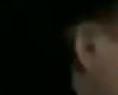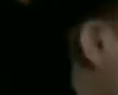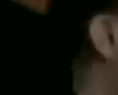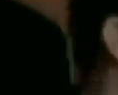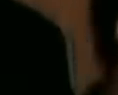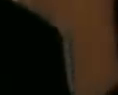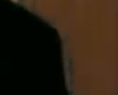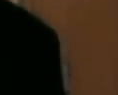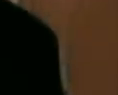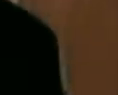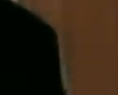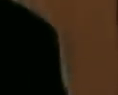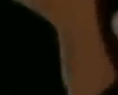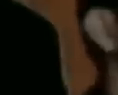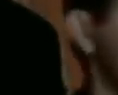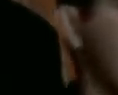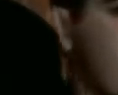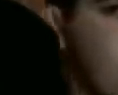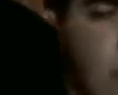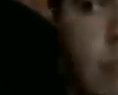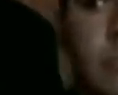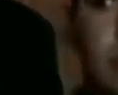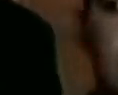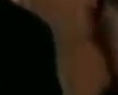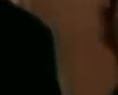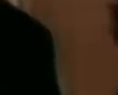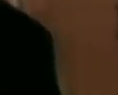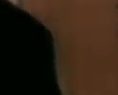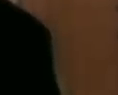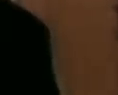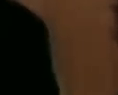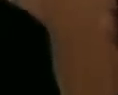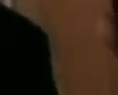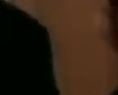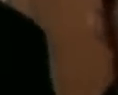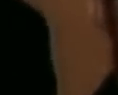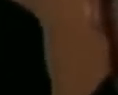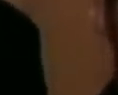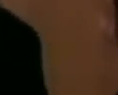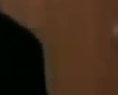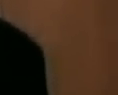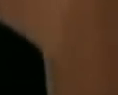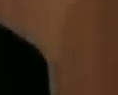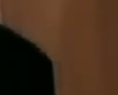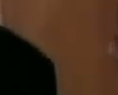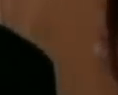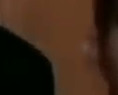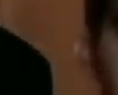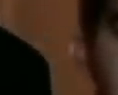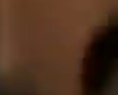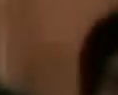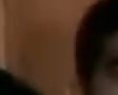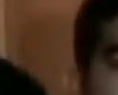Se suspende de sus cargos a los diputados principales y suplentes a la Asamblea.